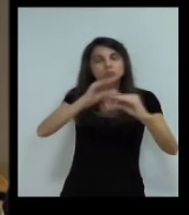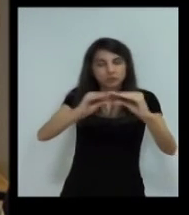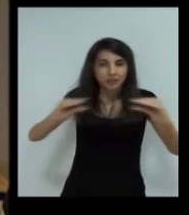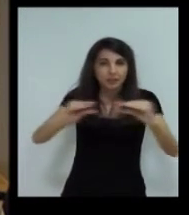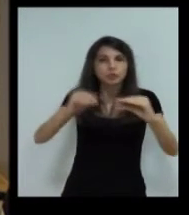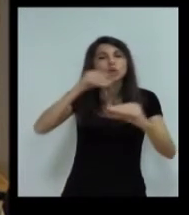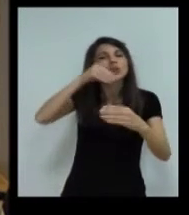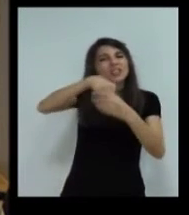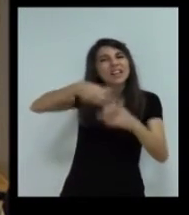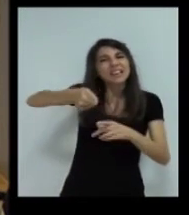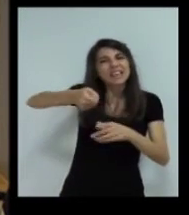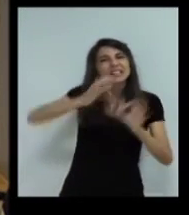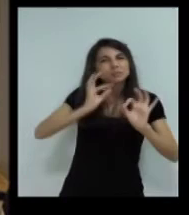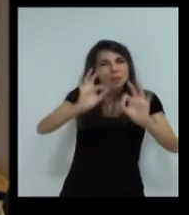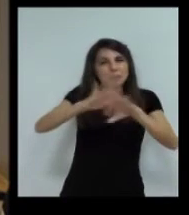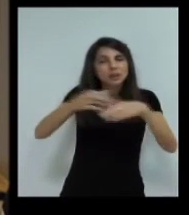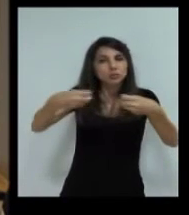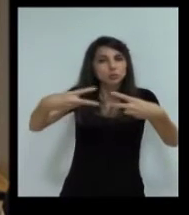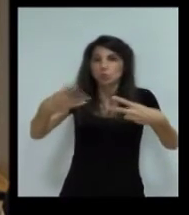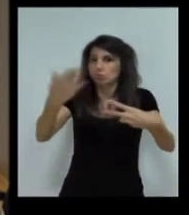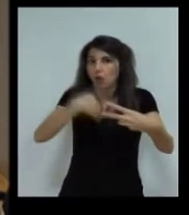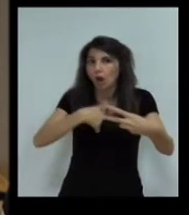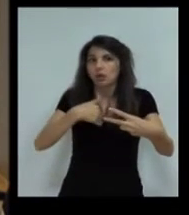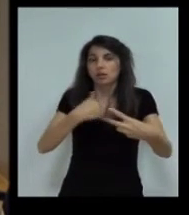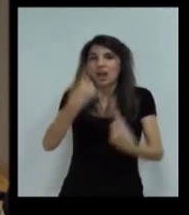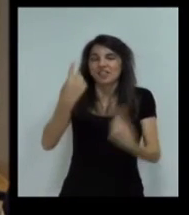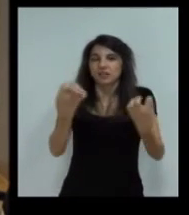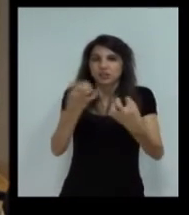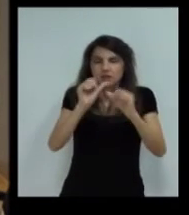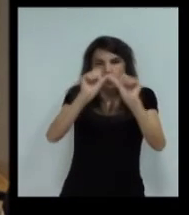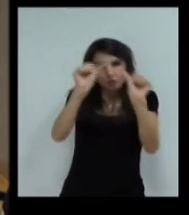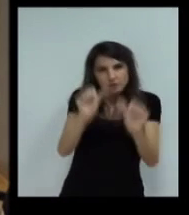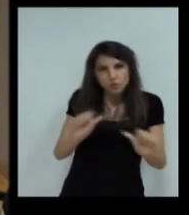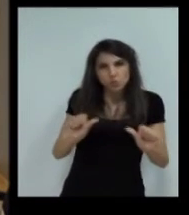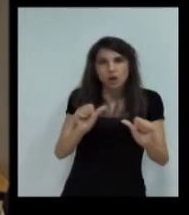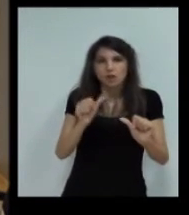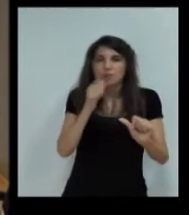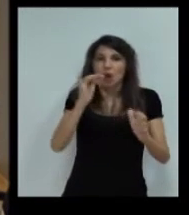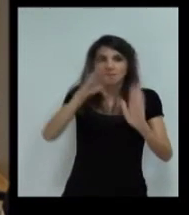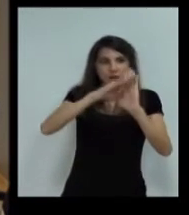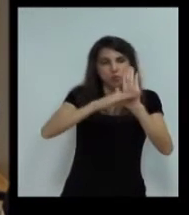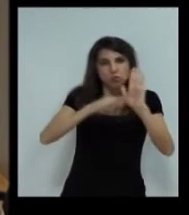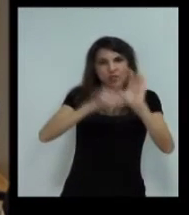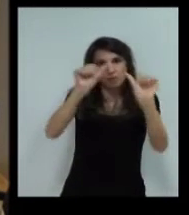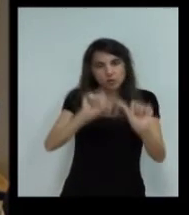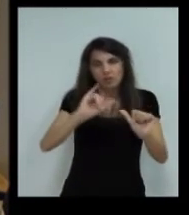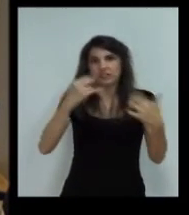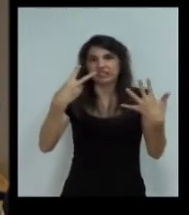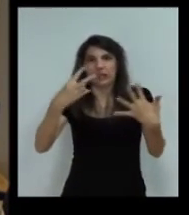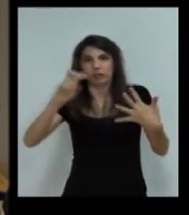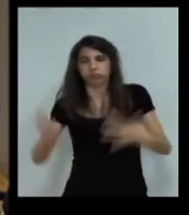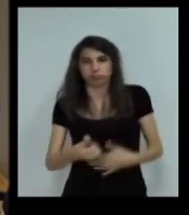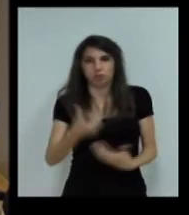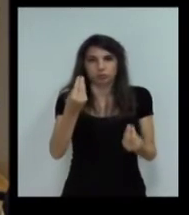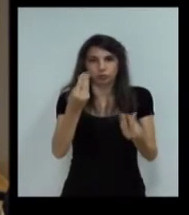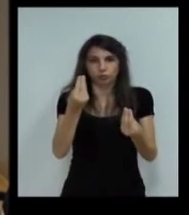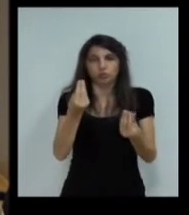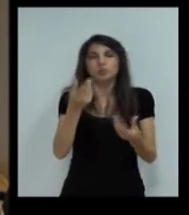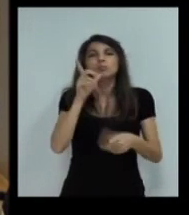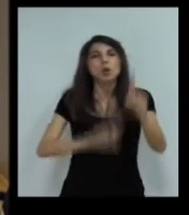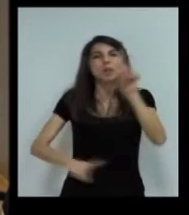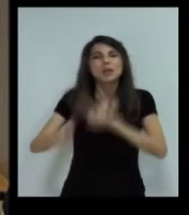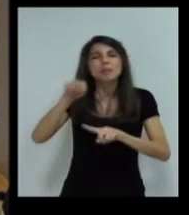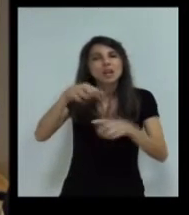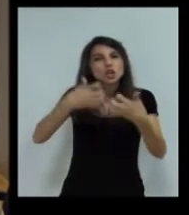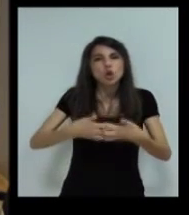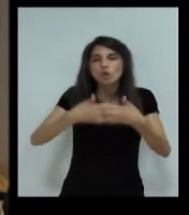subtitulado. Y a veces hay que configurarlo a lo largo de 7 menús de configuración. Insisto, que es que el problema es que de esta